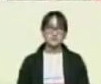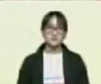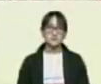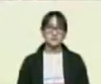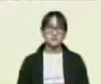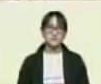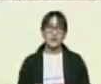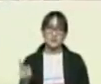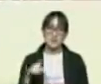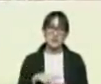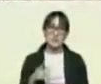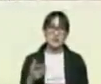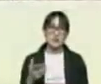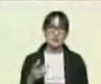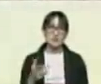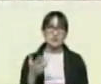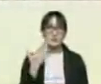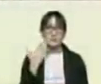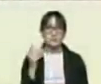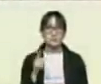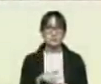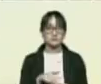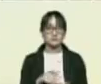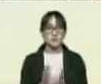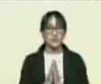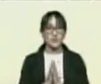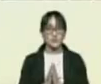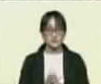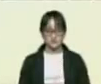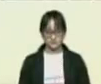Vengan para acá los que tengan la banda, por favor.